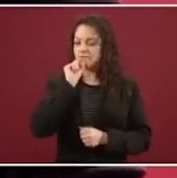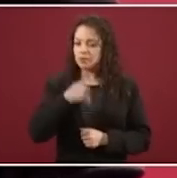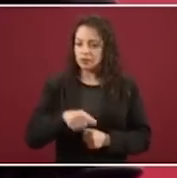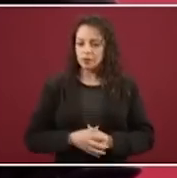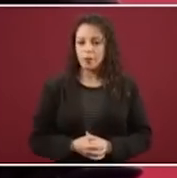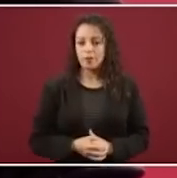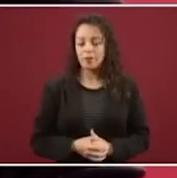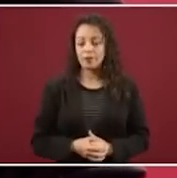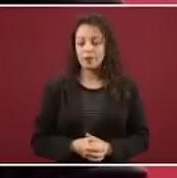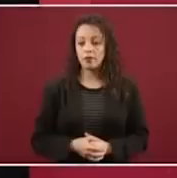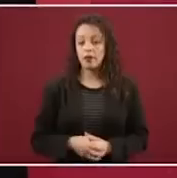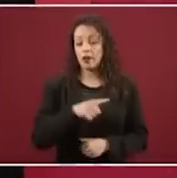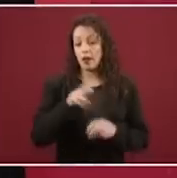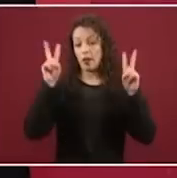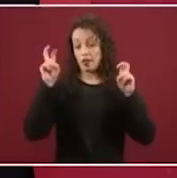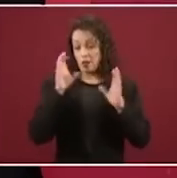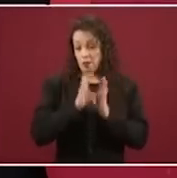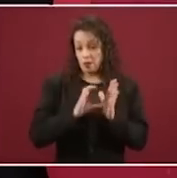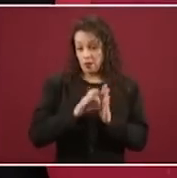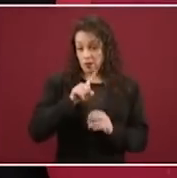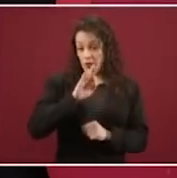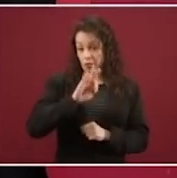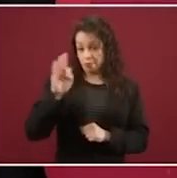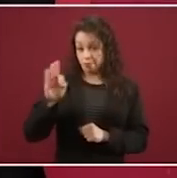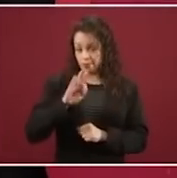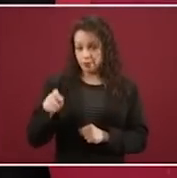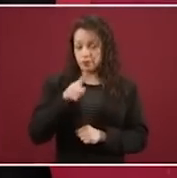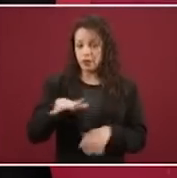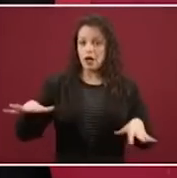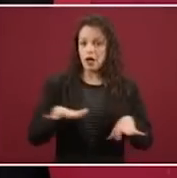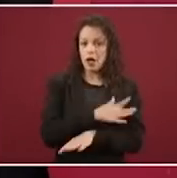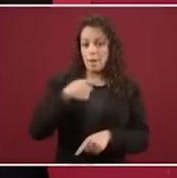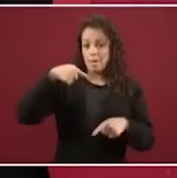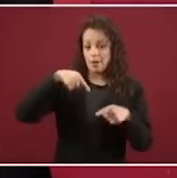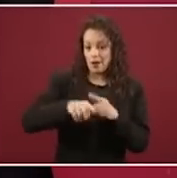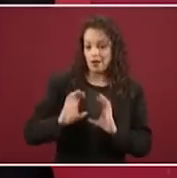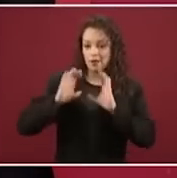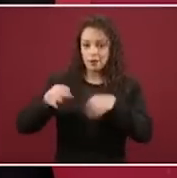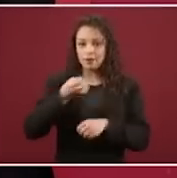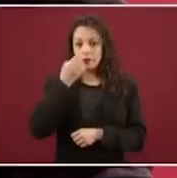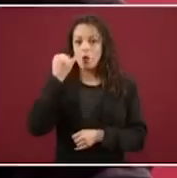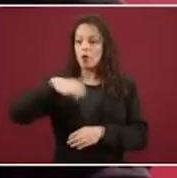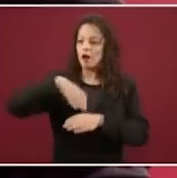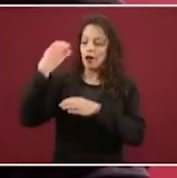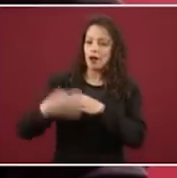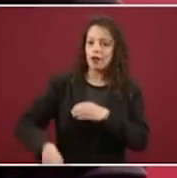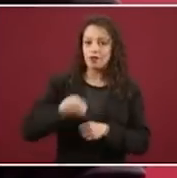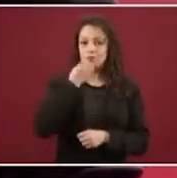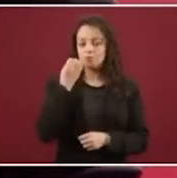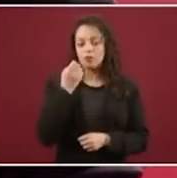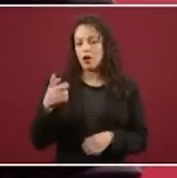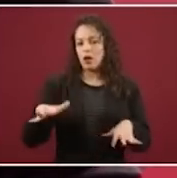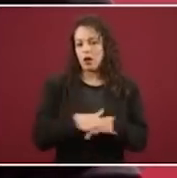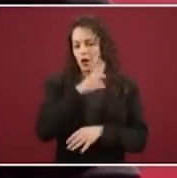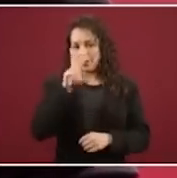escolar, no cambiaría ni el inicio ni el fin del ciclo escolar. Los consejos técnicos escolares seguirían siendo